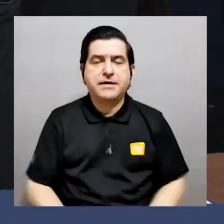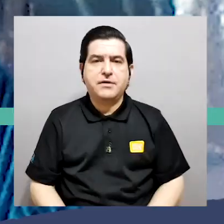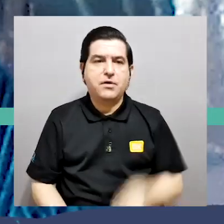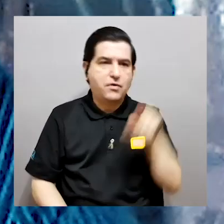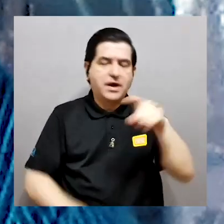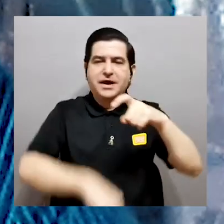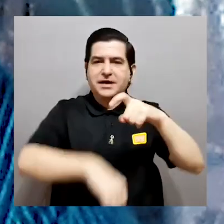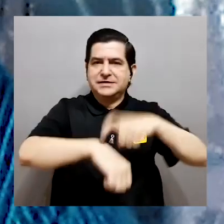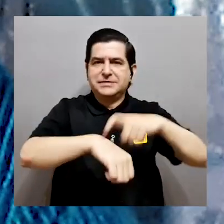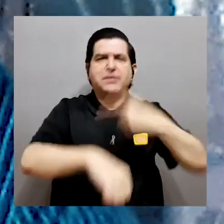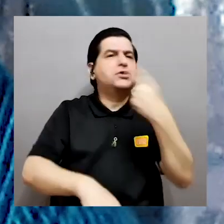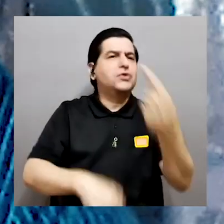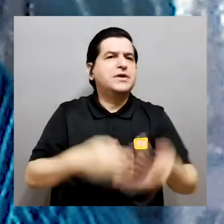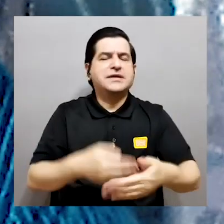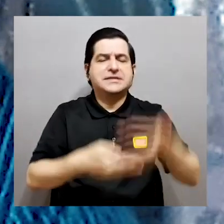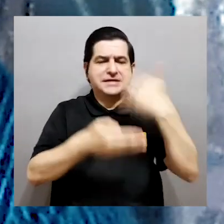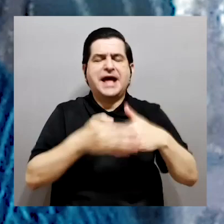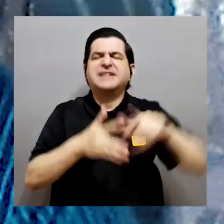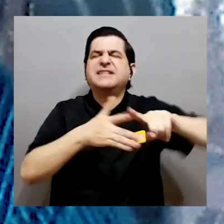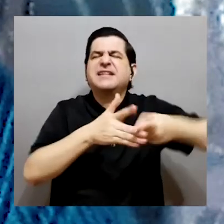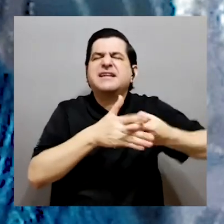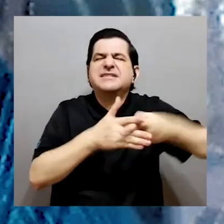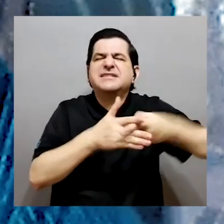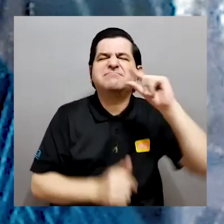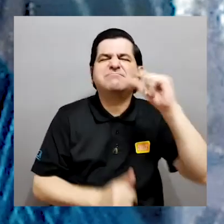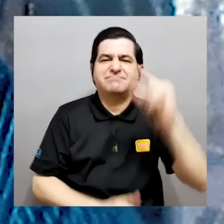hizo en esa fecha que usted menciona fue un parche.